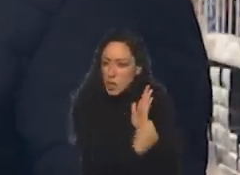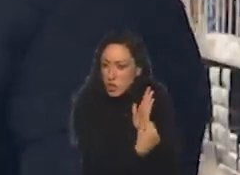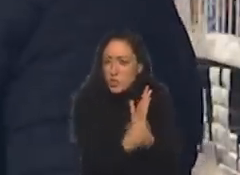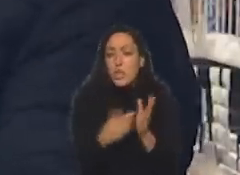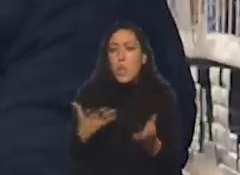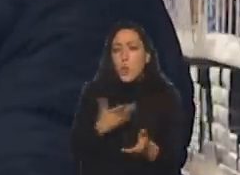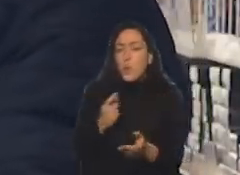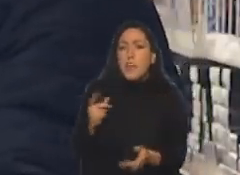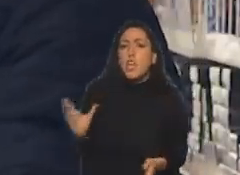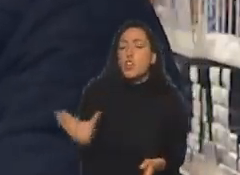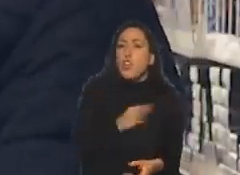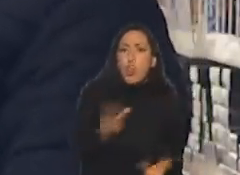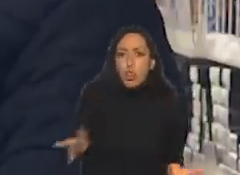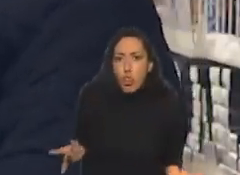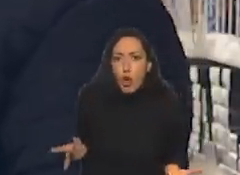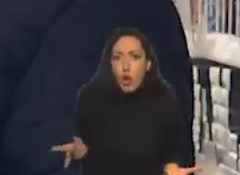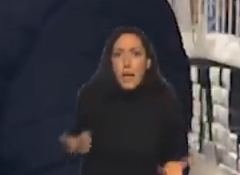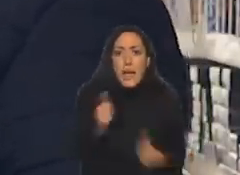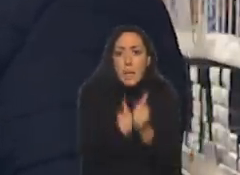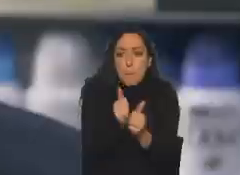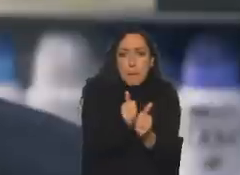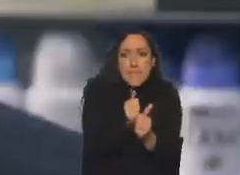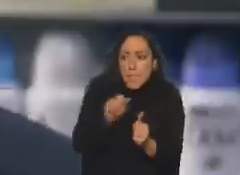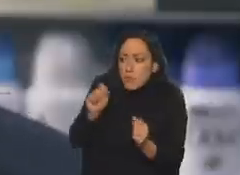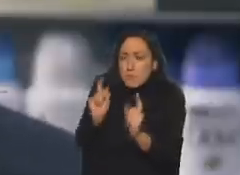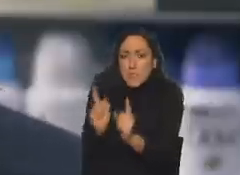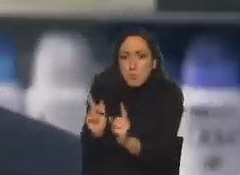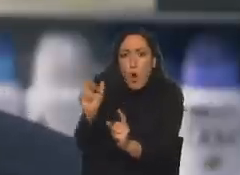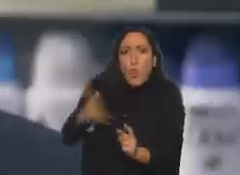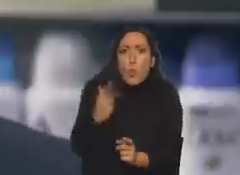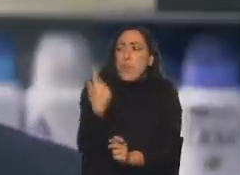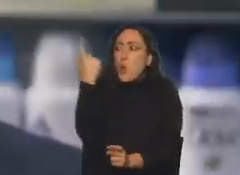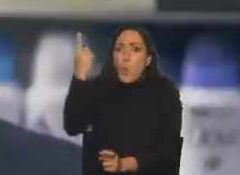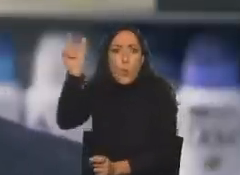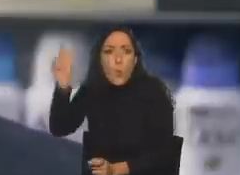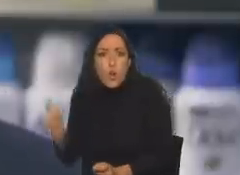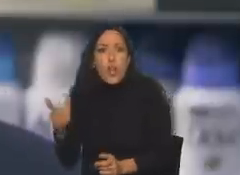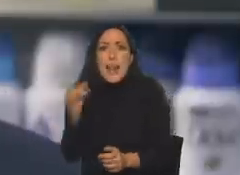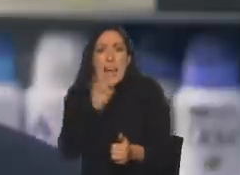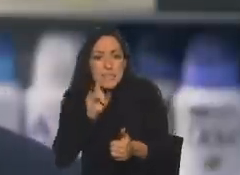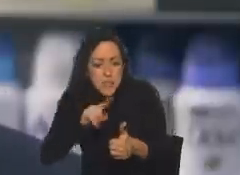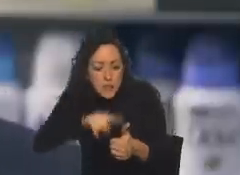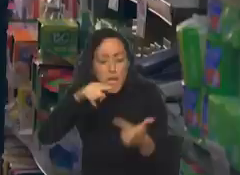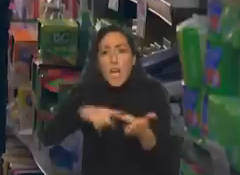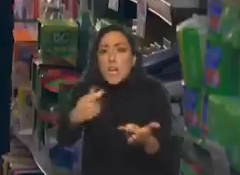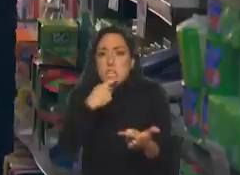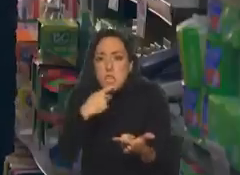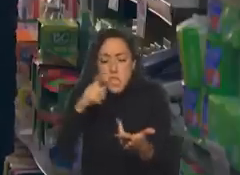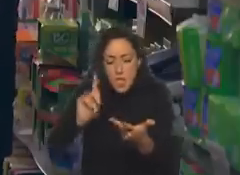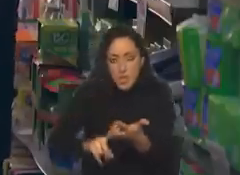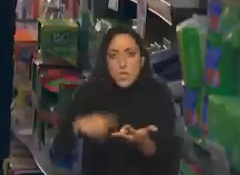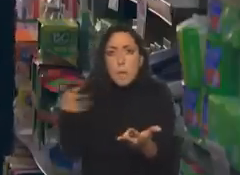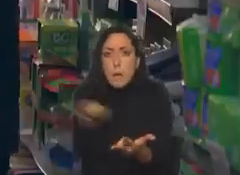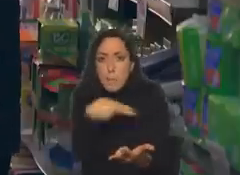todo. O sea, las empresas, todas las empresas pertenecen a ellos. Son las dueñas de la leche, son las dueñas de las galletitas, son las dueñas